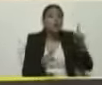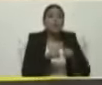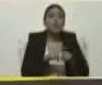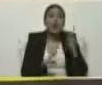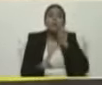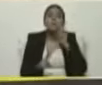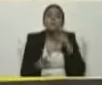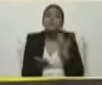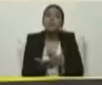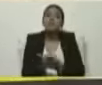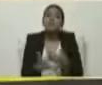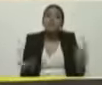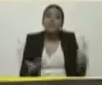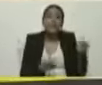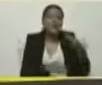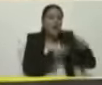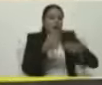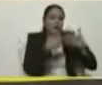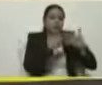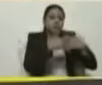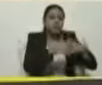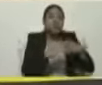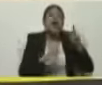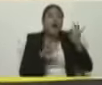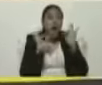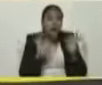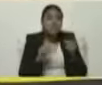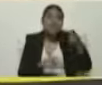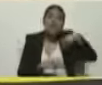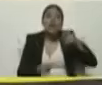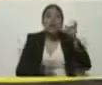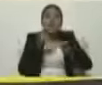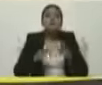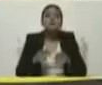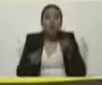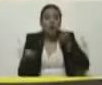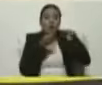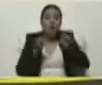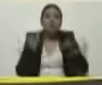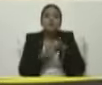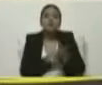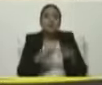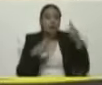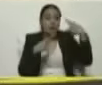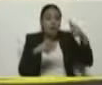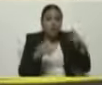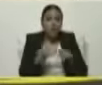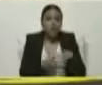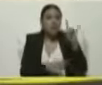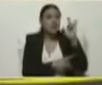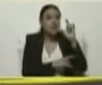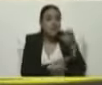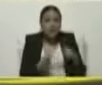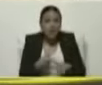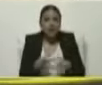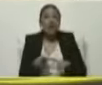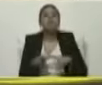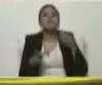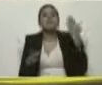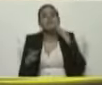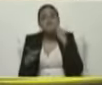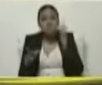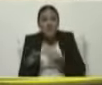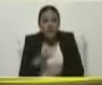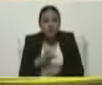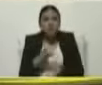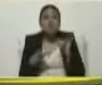Así están dominadas las redes sociales, TikTok, Instagram, Facebook y desde